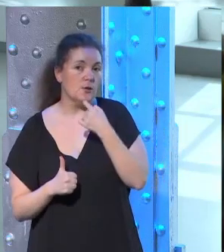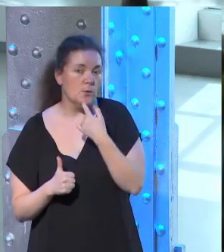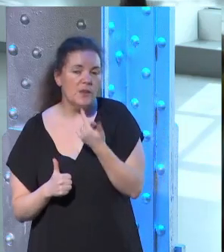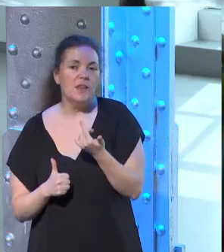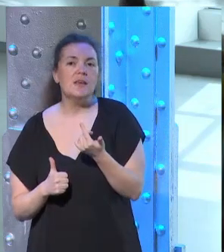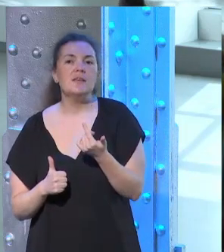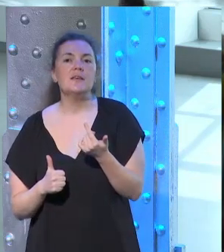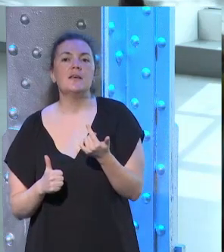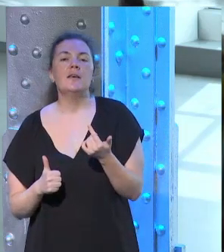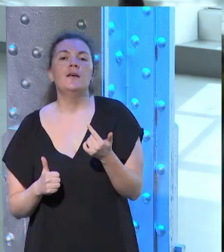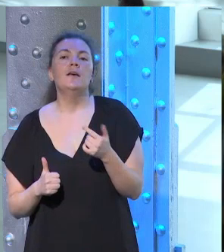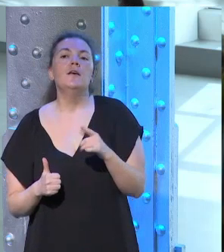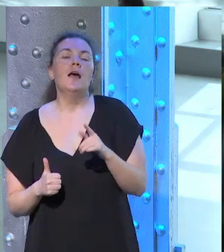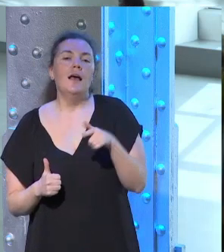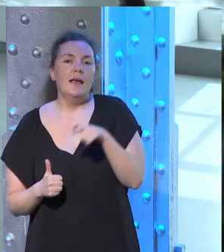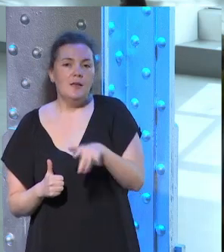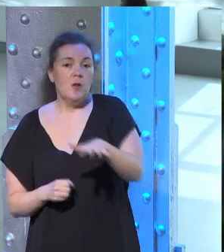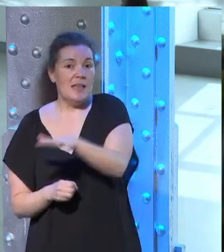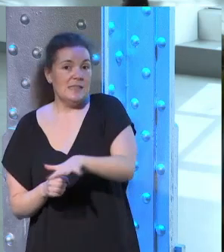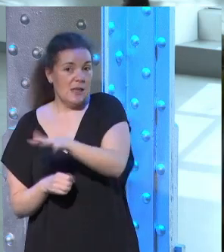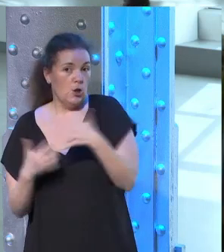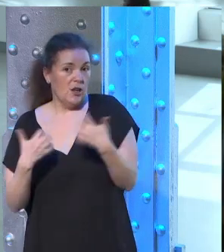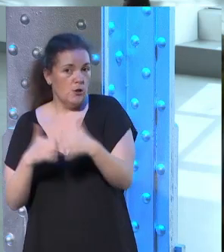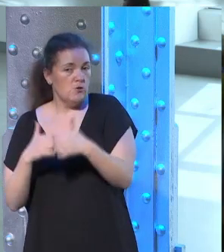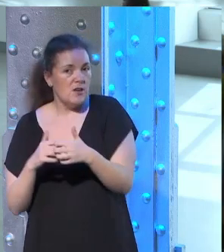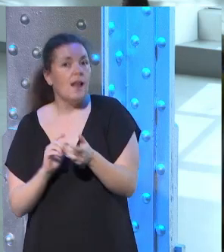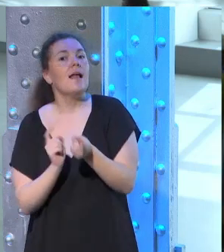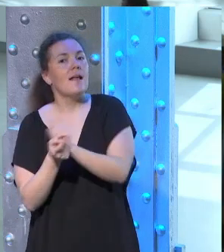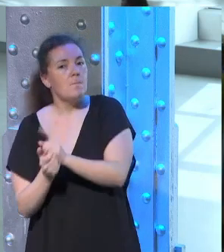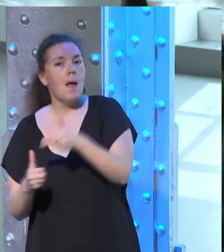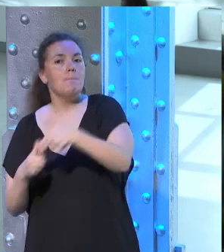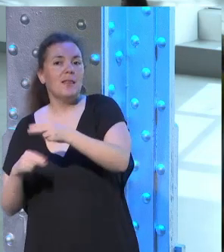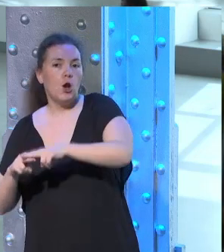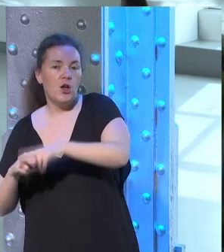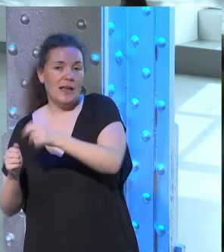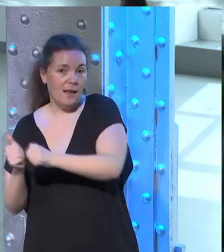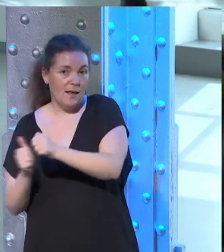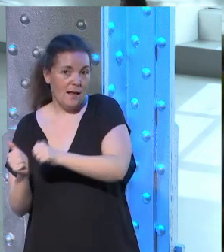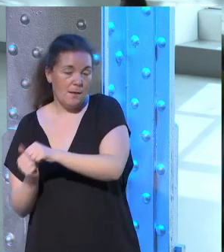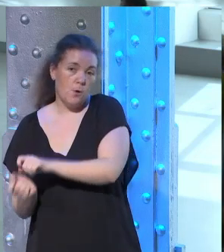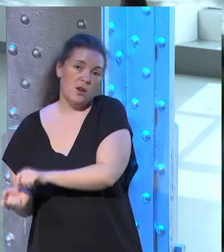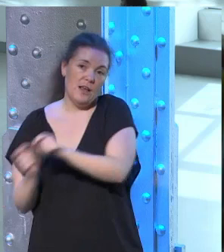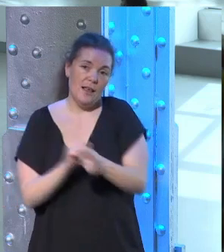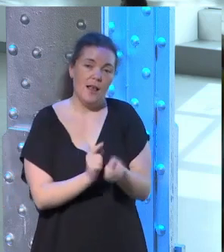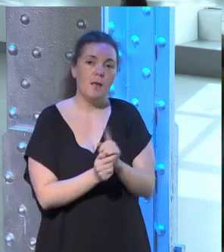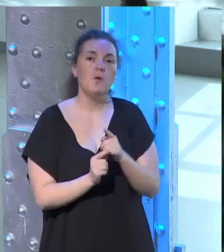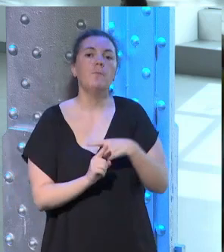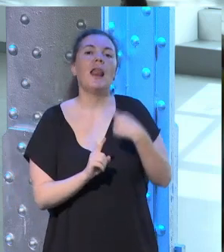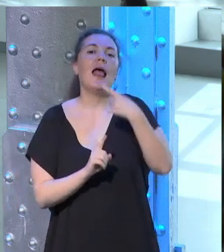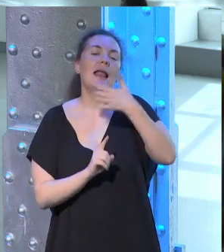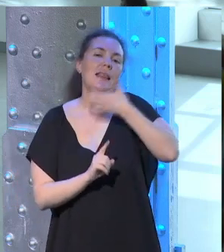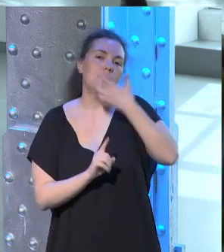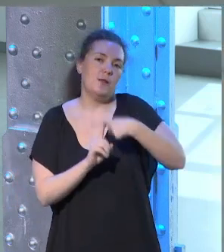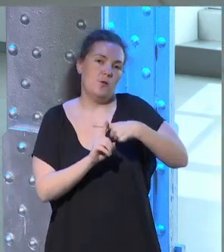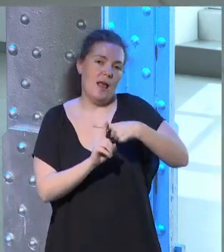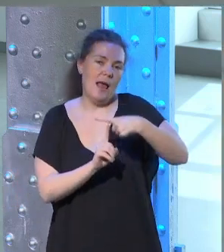de producción de energía eléctrica, sino es aquellos sectores industriales que cambian petróleo y carbón en sus usos y necesitan alta temperatura, que en